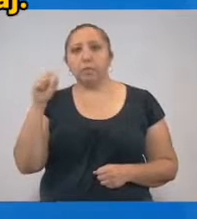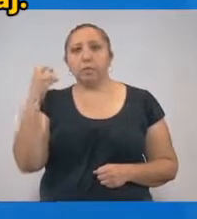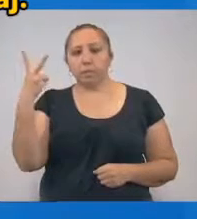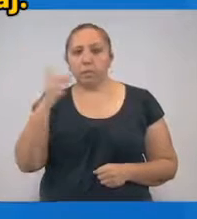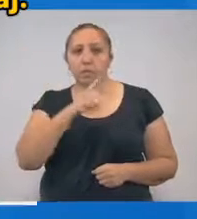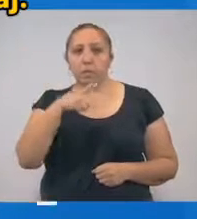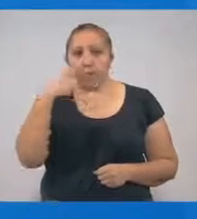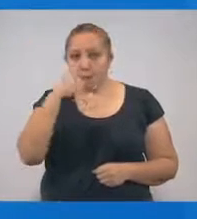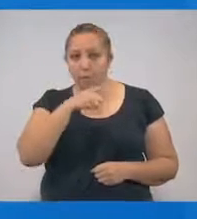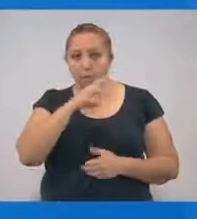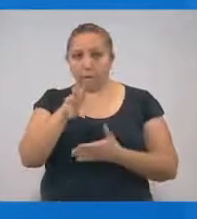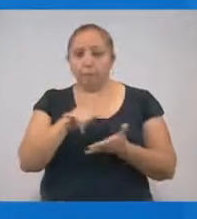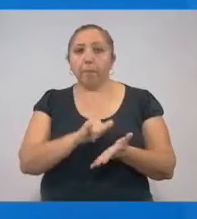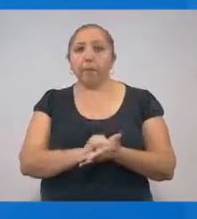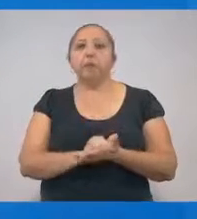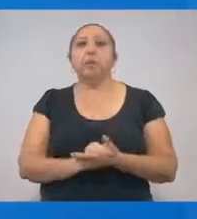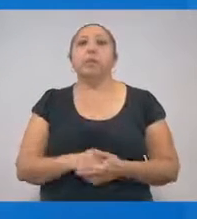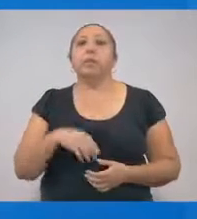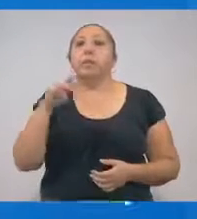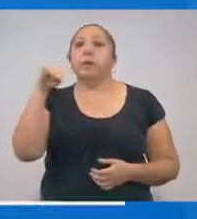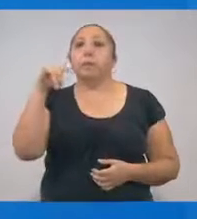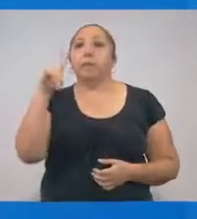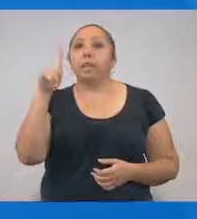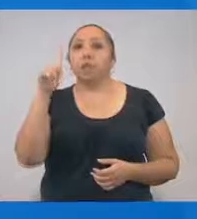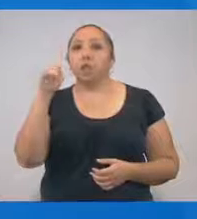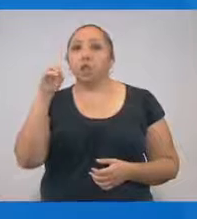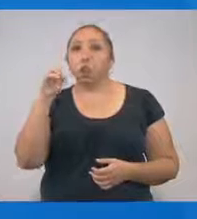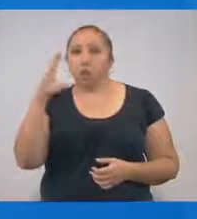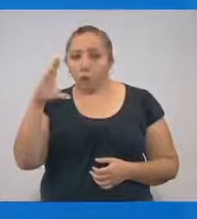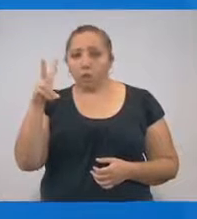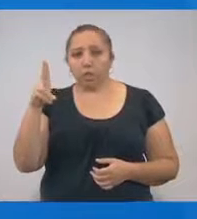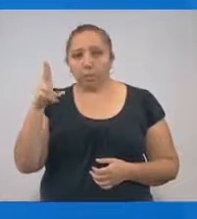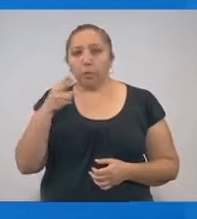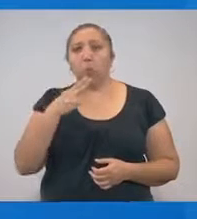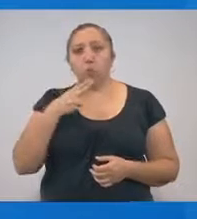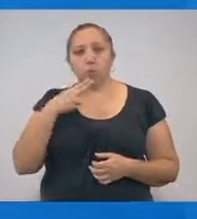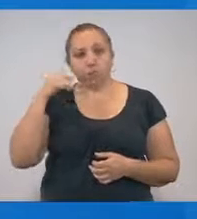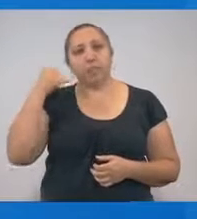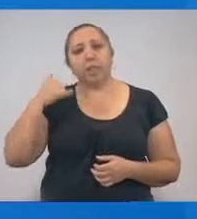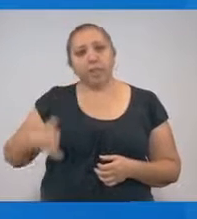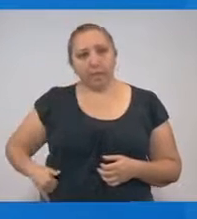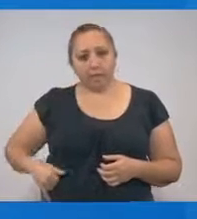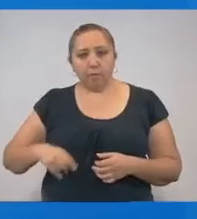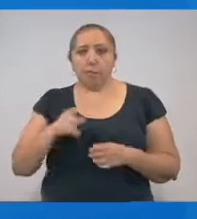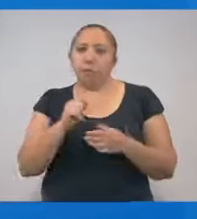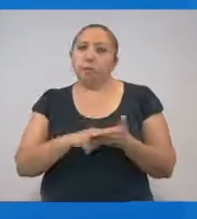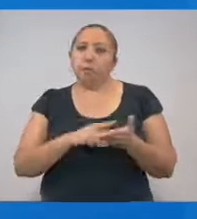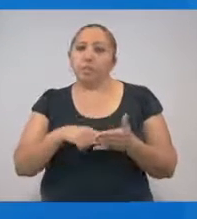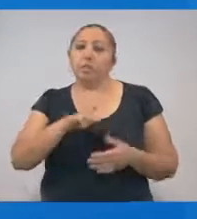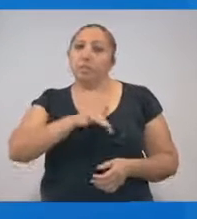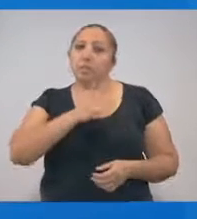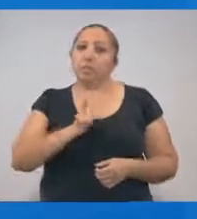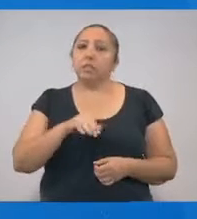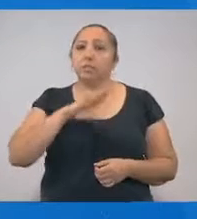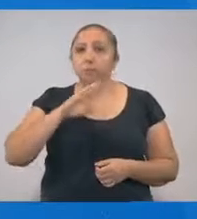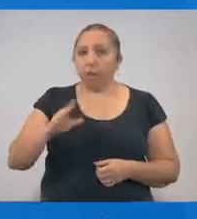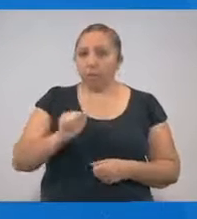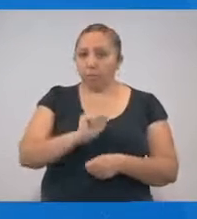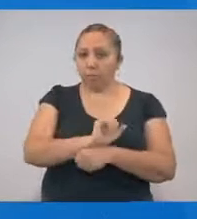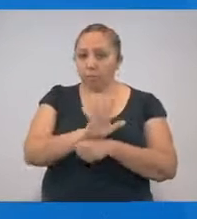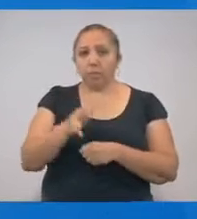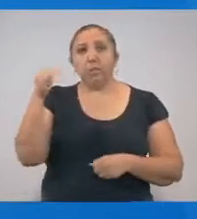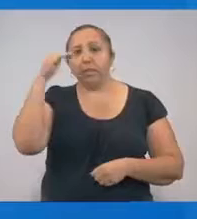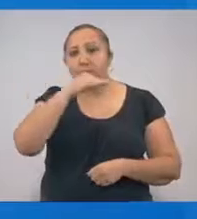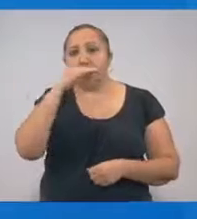9991-406622 en lengua maya. La aplicación Meditoc igual está diseñada para uso único y exclusivo de quienes presentan síntomas de coronavirus.